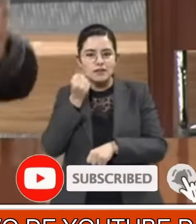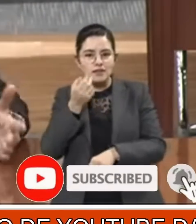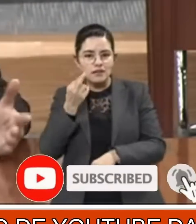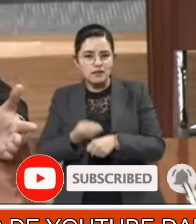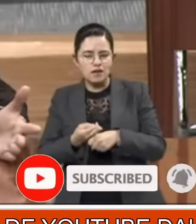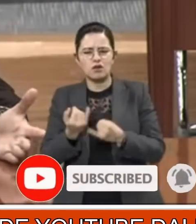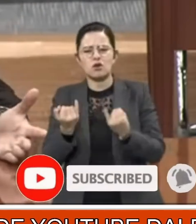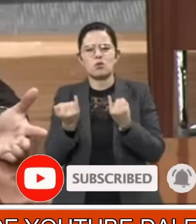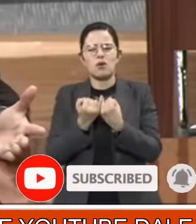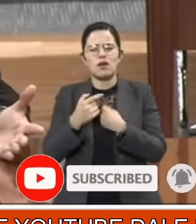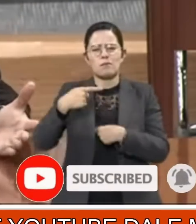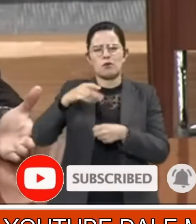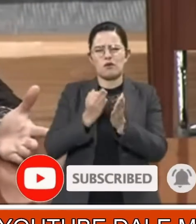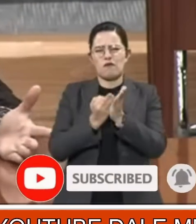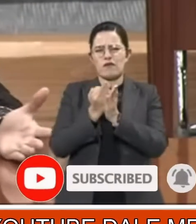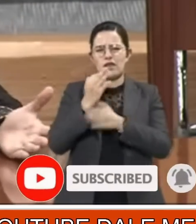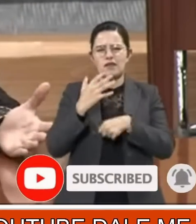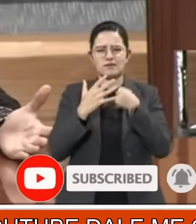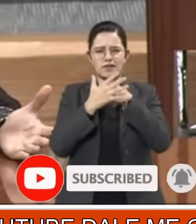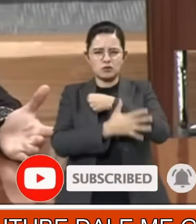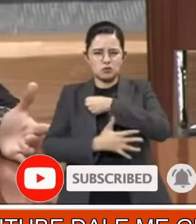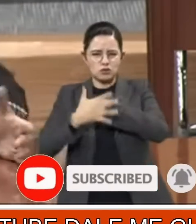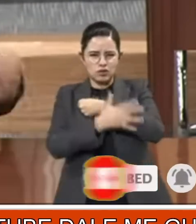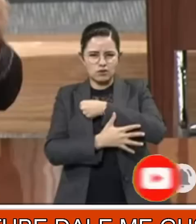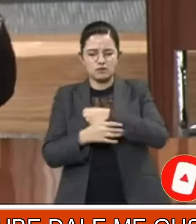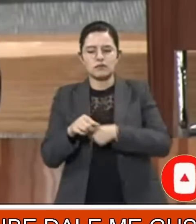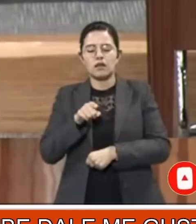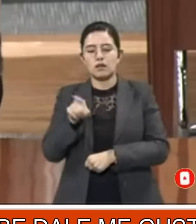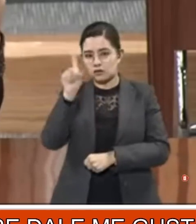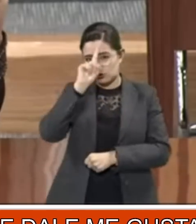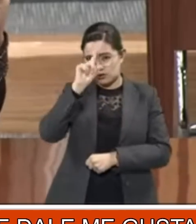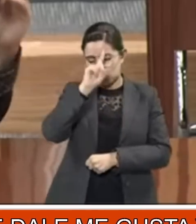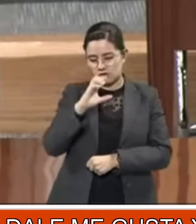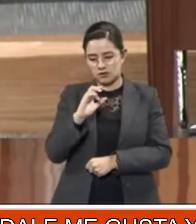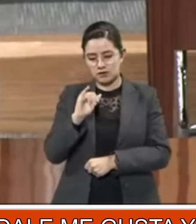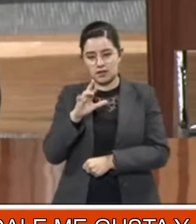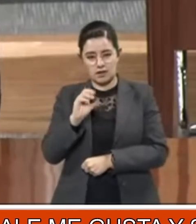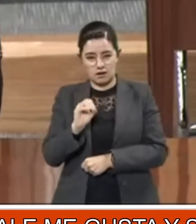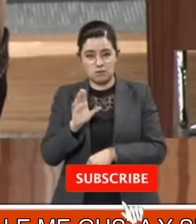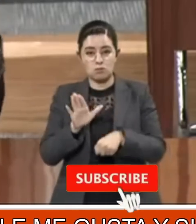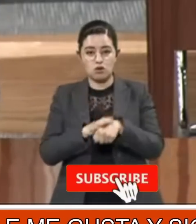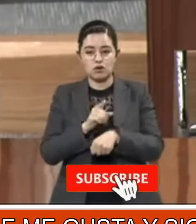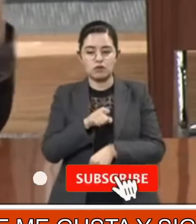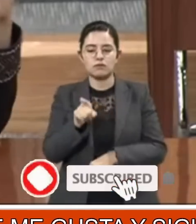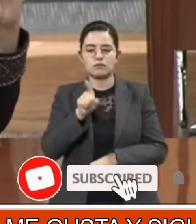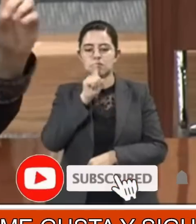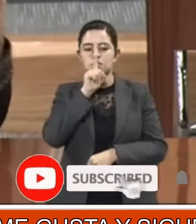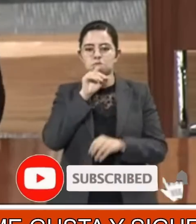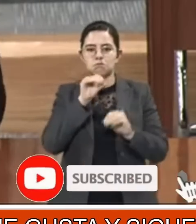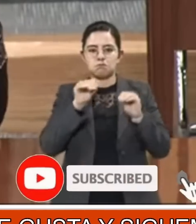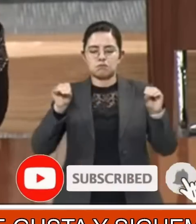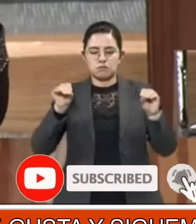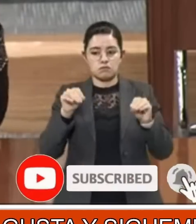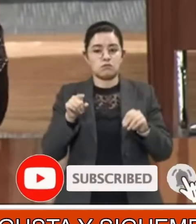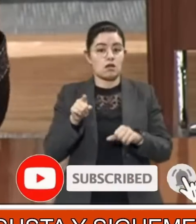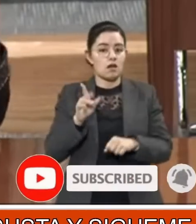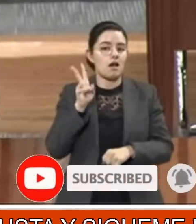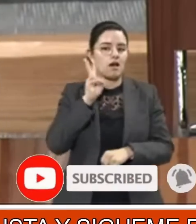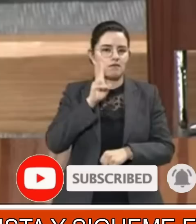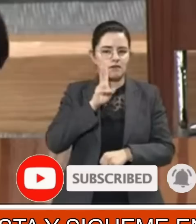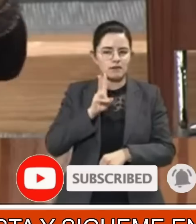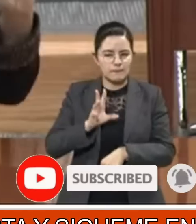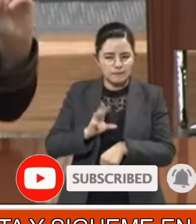teatrito. Y hablando de dinero, ya díganos de frente, no por medio de un panfleto ni